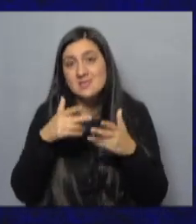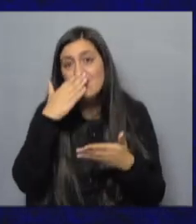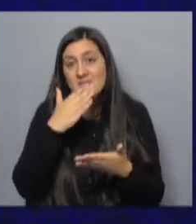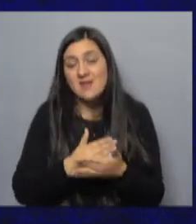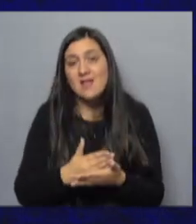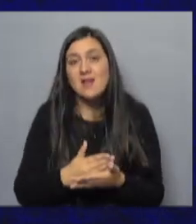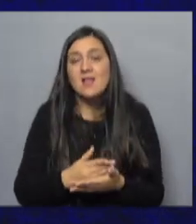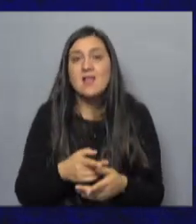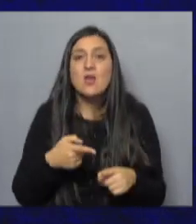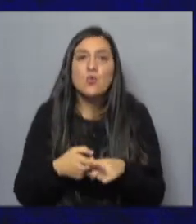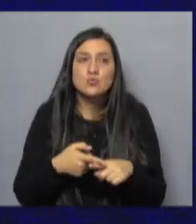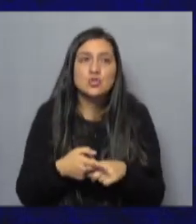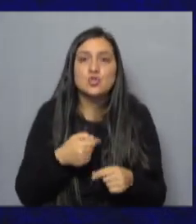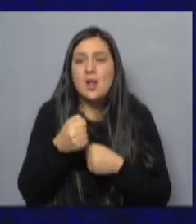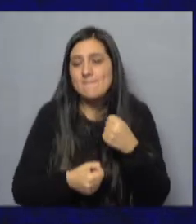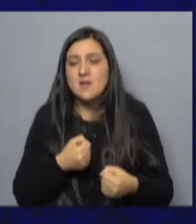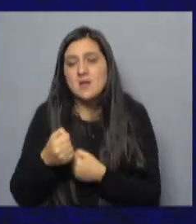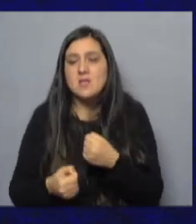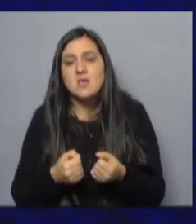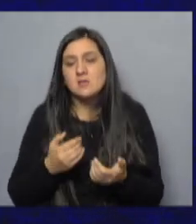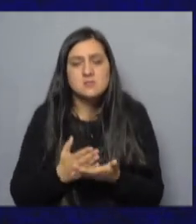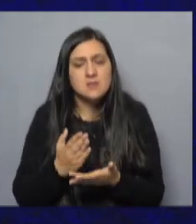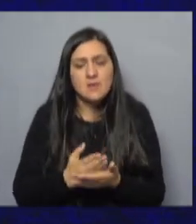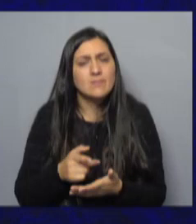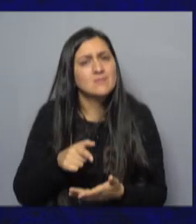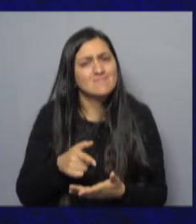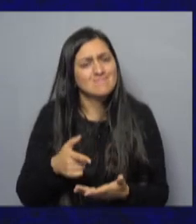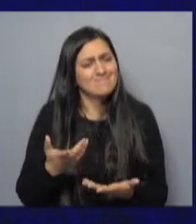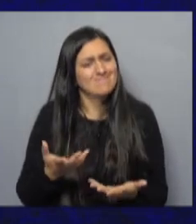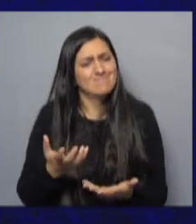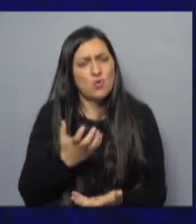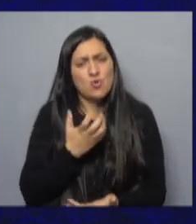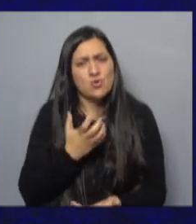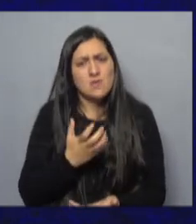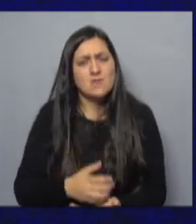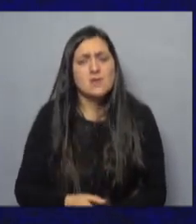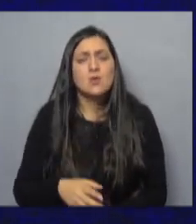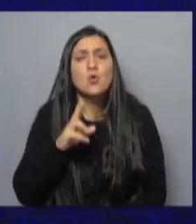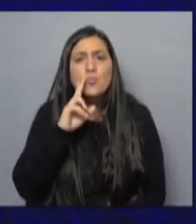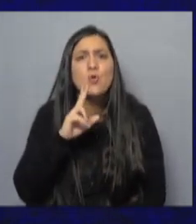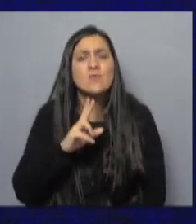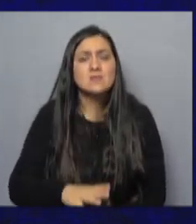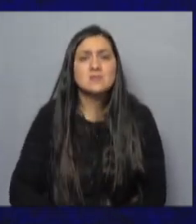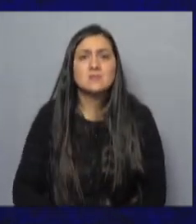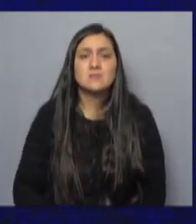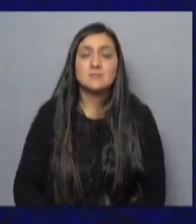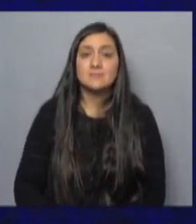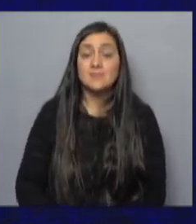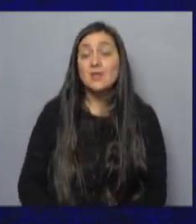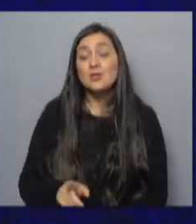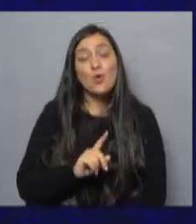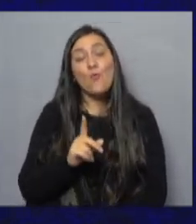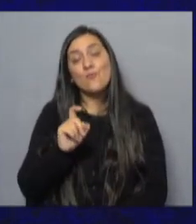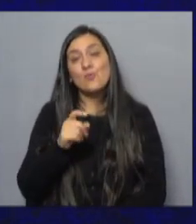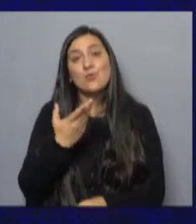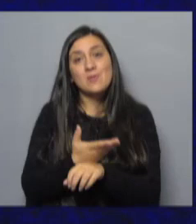Cortes carcelarios, riñas, hay peleas todo el tiempo, es un panorama dantesco. ¿Cómo lo ves? ¿Cómo lo visualizás? Y por allí, no te voy a pedir la solución, por